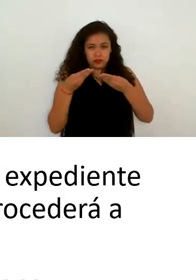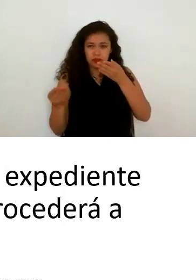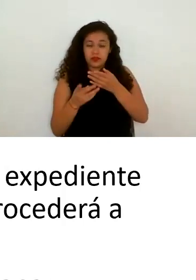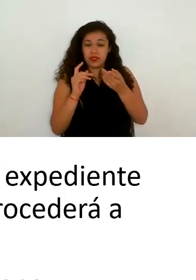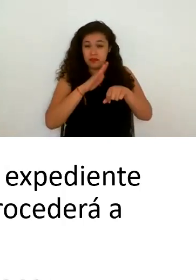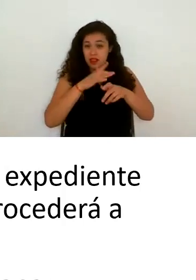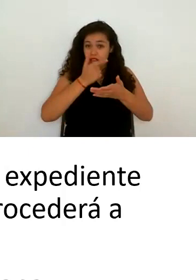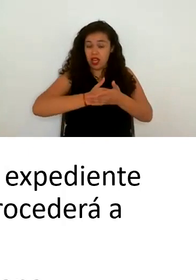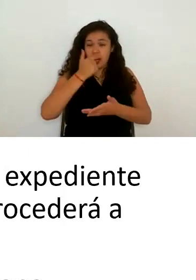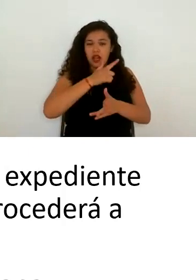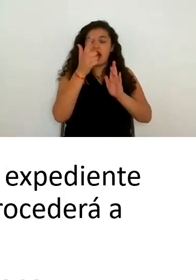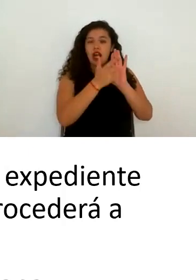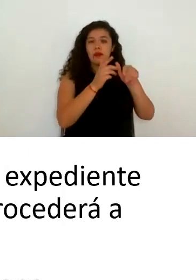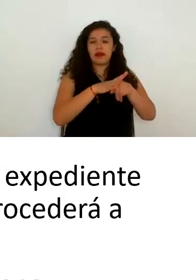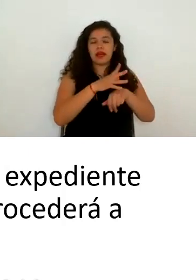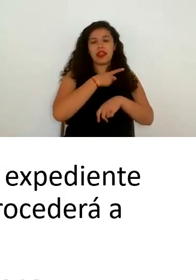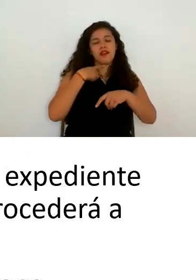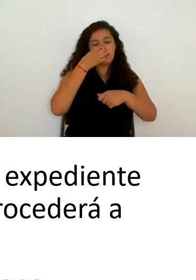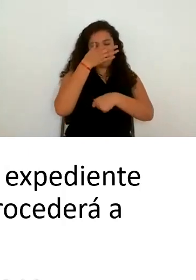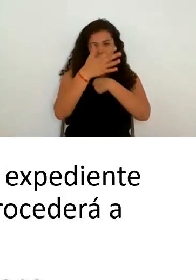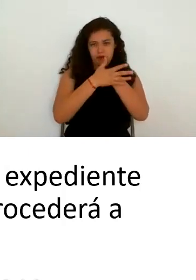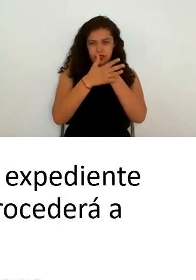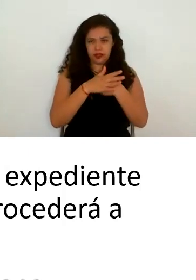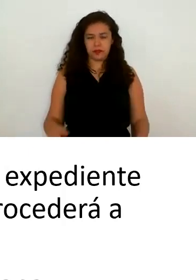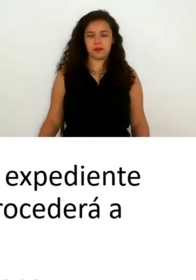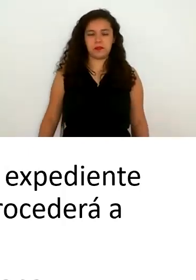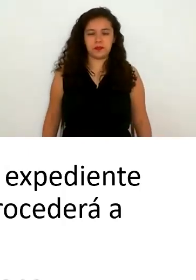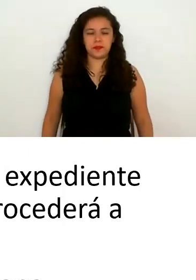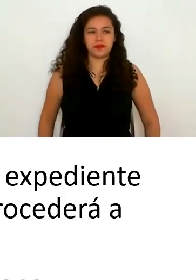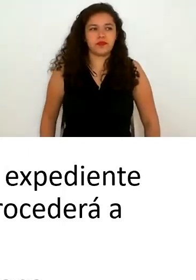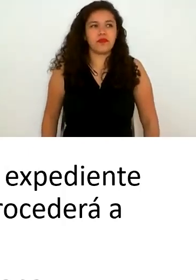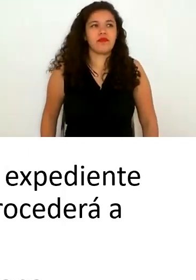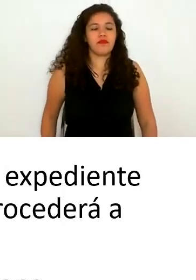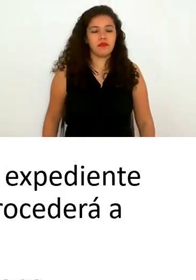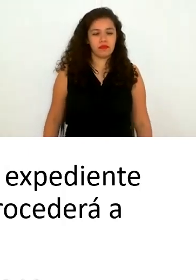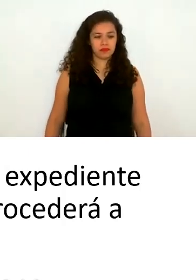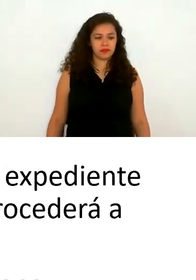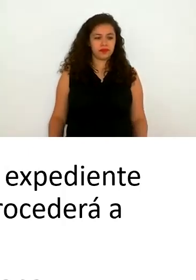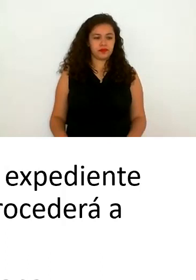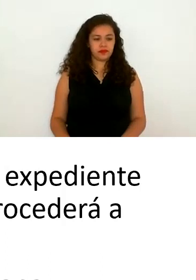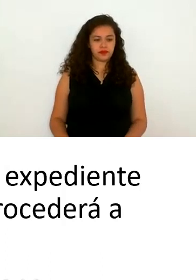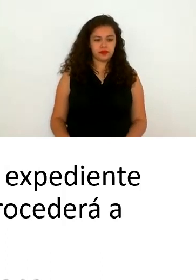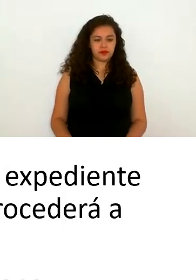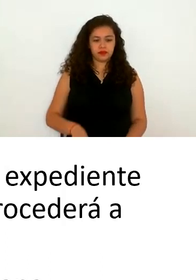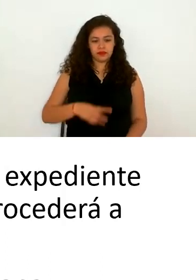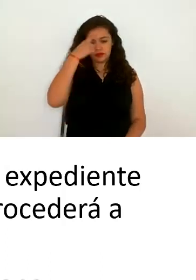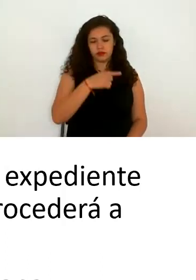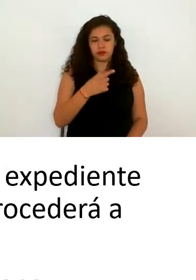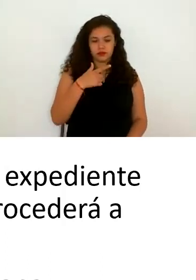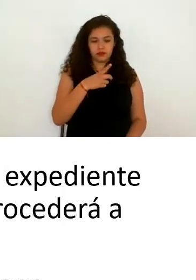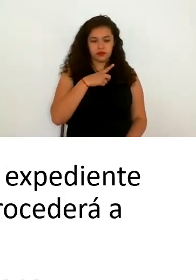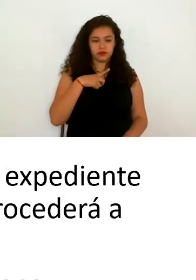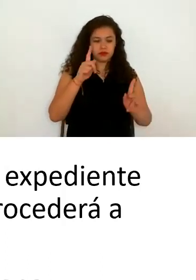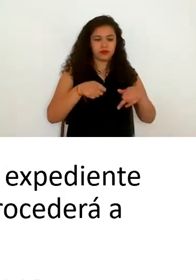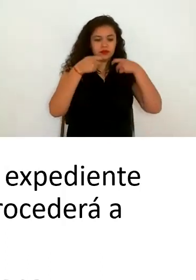fuerte, más legal, sí habría que reportarlo a la instancia correspondiente. Y dice, para los fines de lo anterior, la IAP deberá designar a